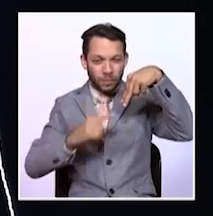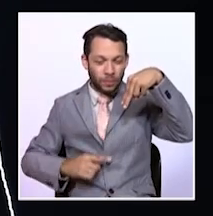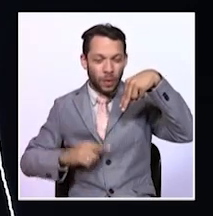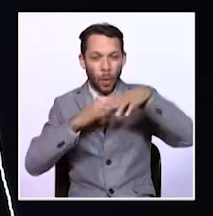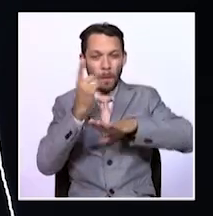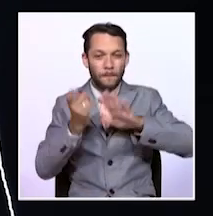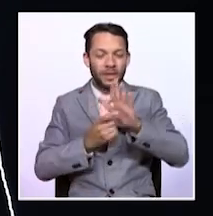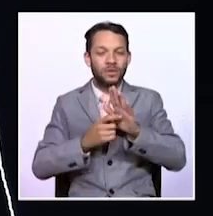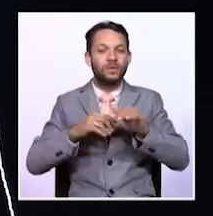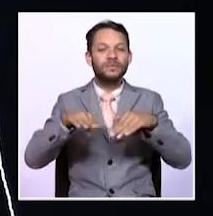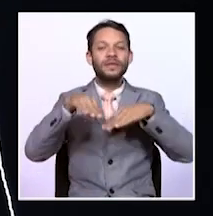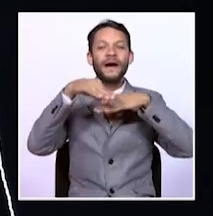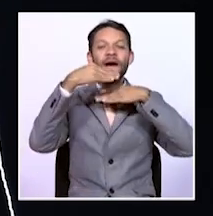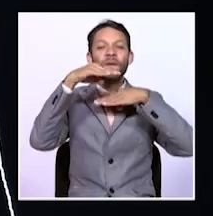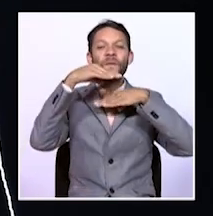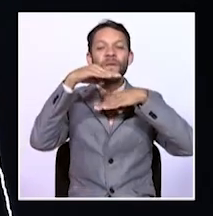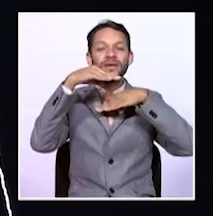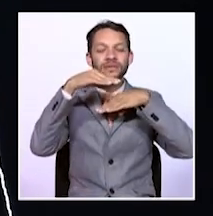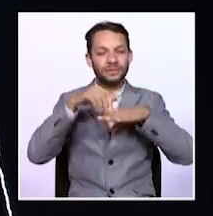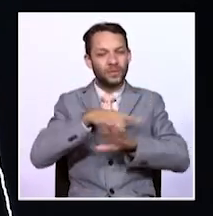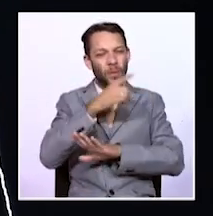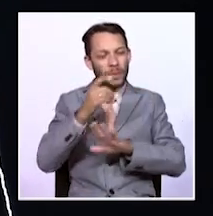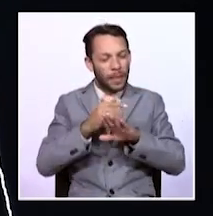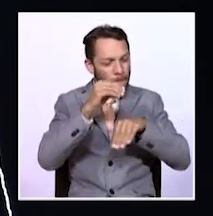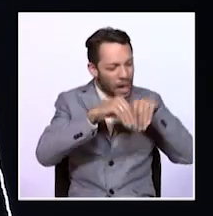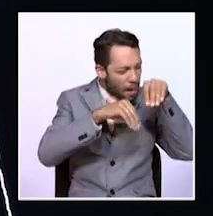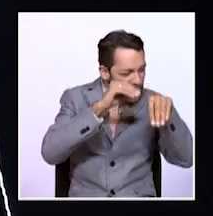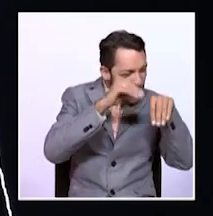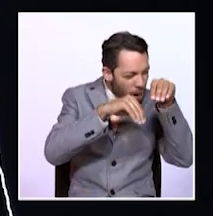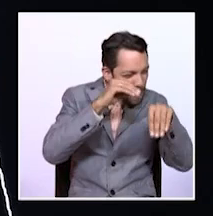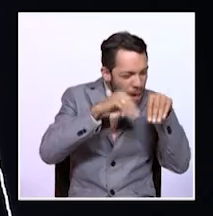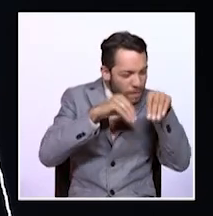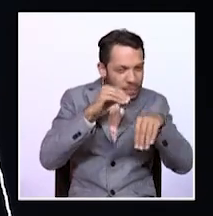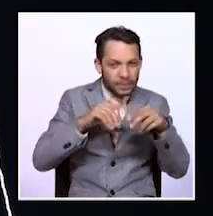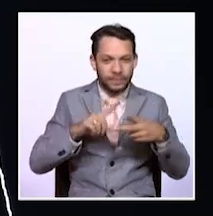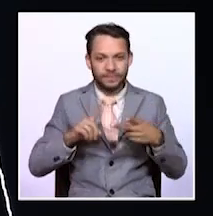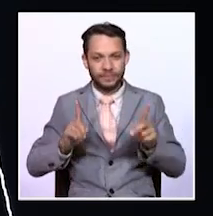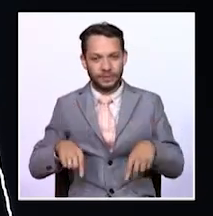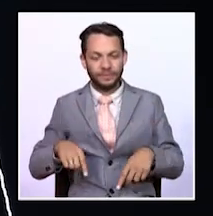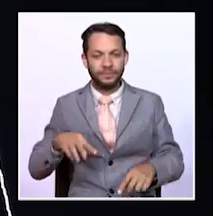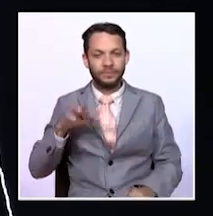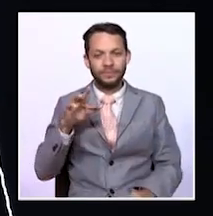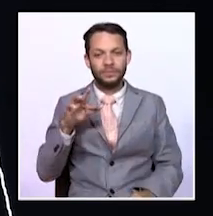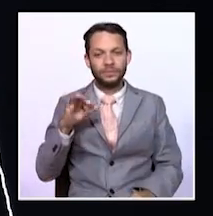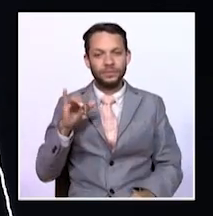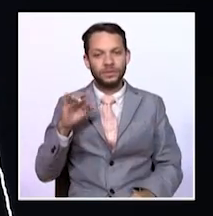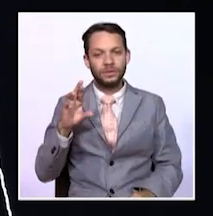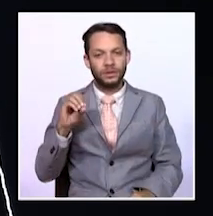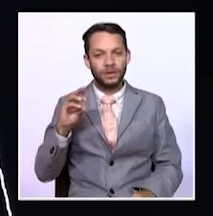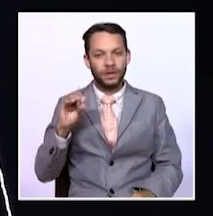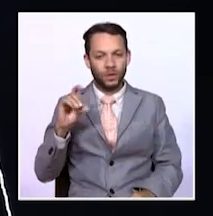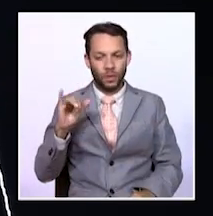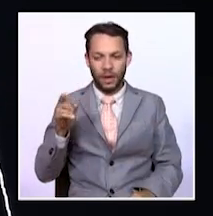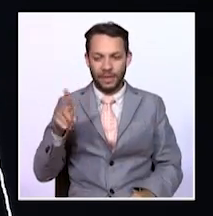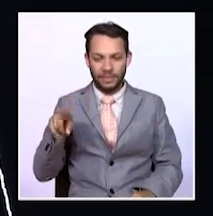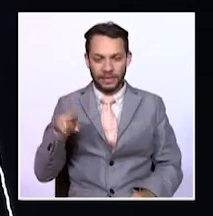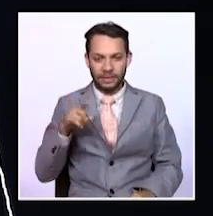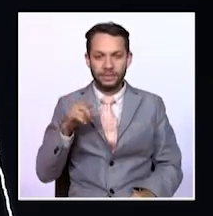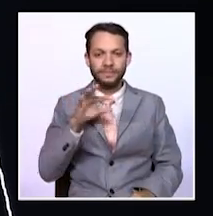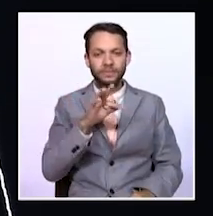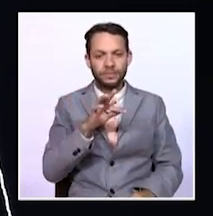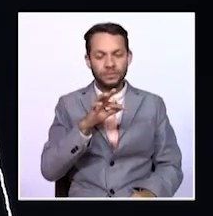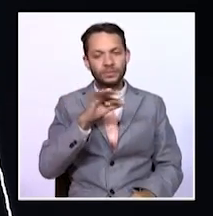cuello. Y luego pasamos ya a analizar la glándula tiroides, que es una glándula muy importante en todo